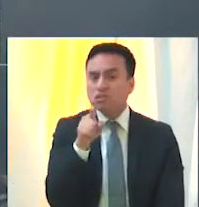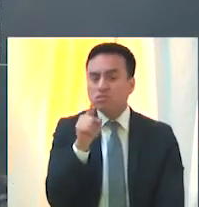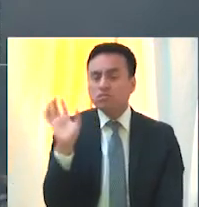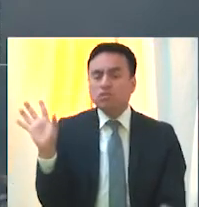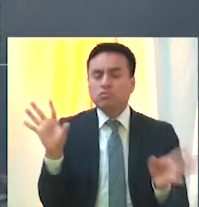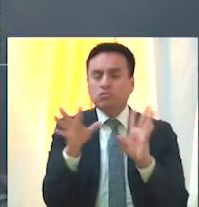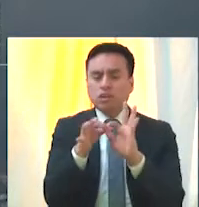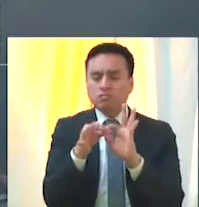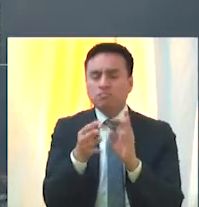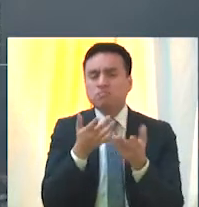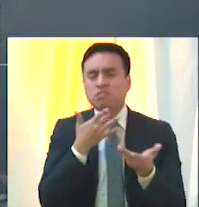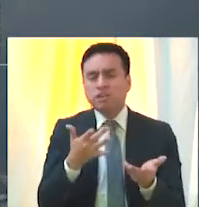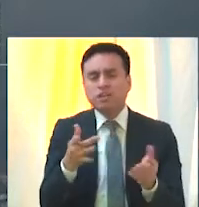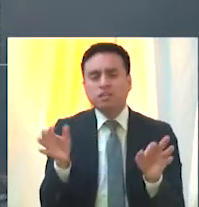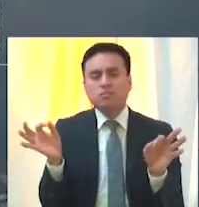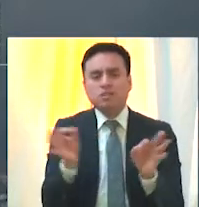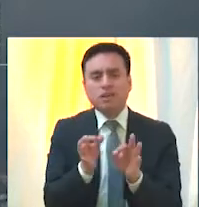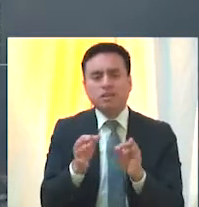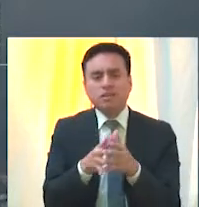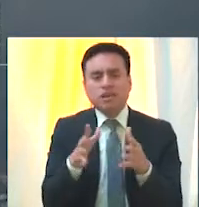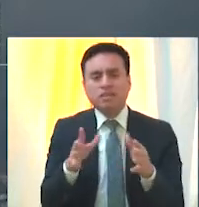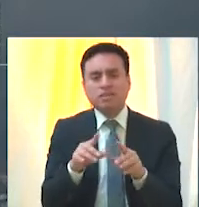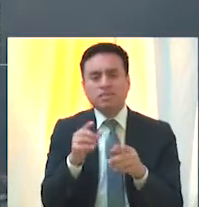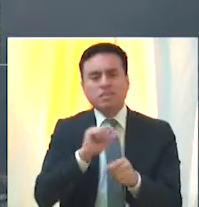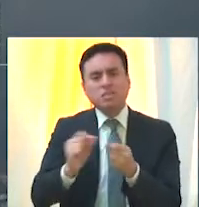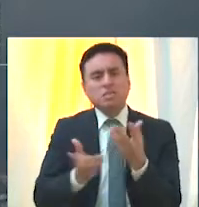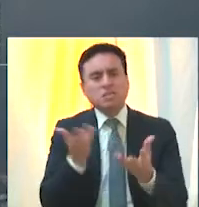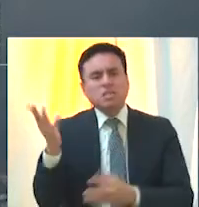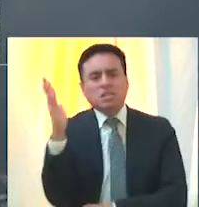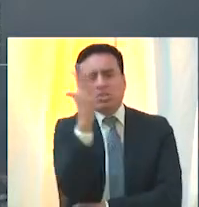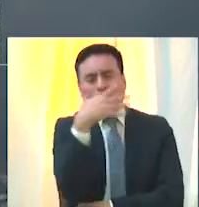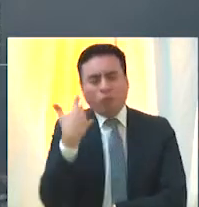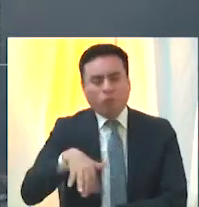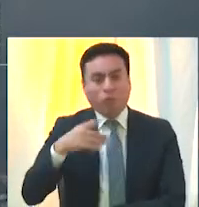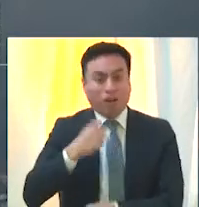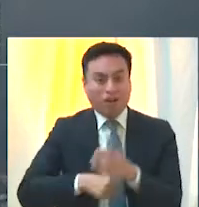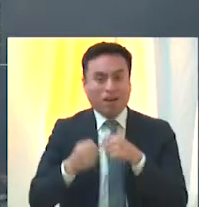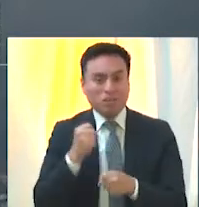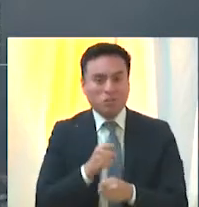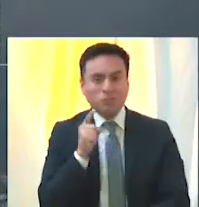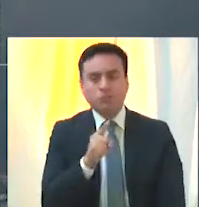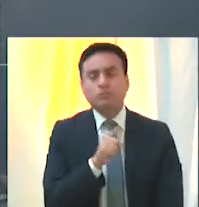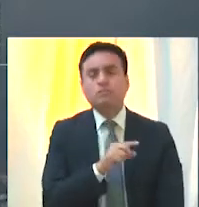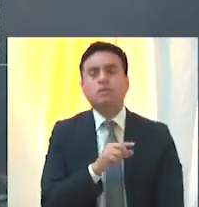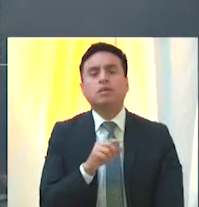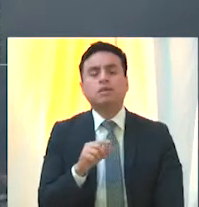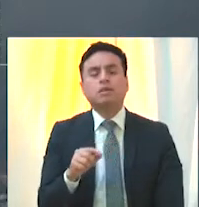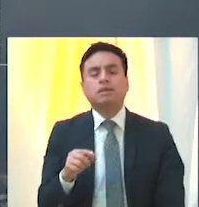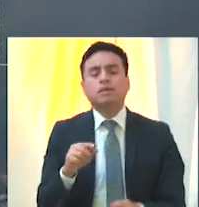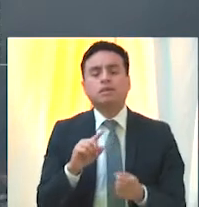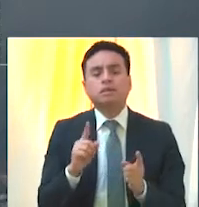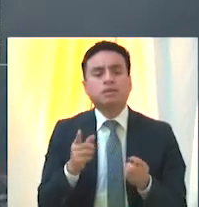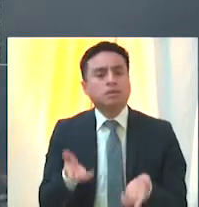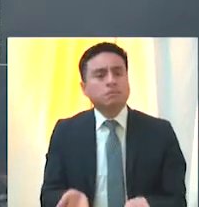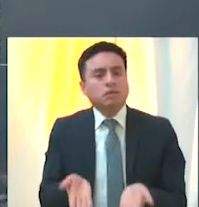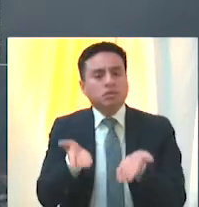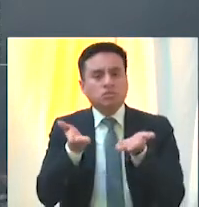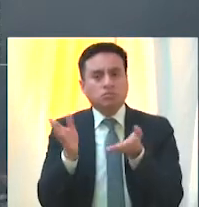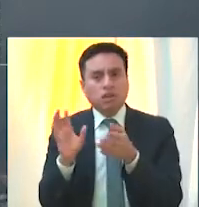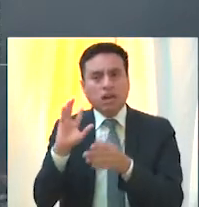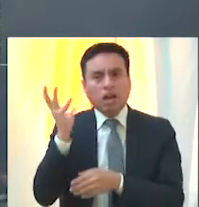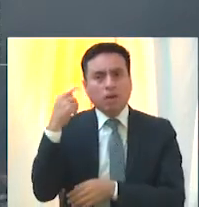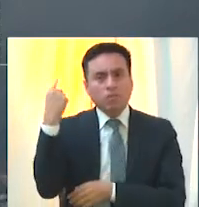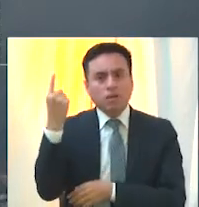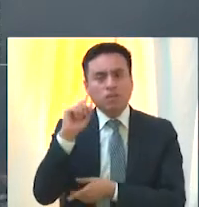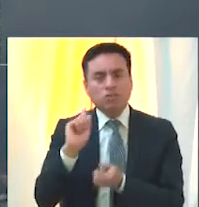asociado en parte a explicar esos grandes incendios forestales que tuvimos ese año. el incremento debido al cambio climático es lo que nos lleva de